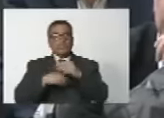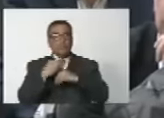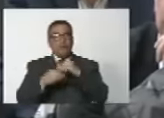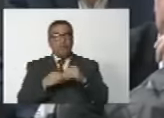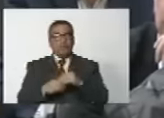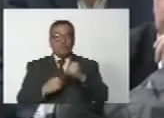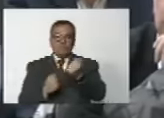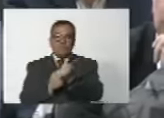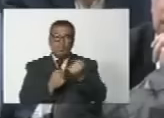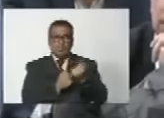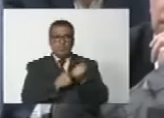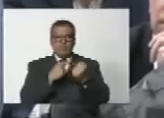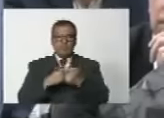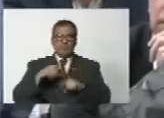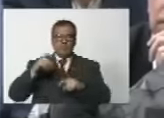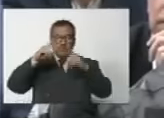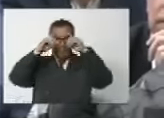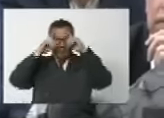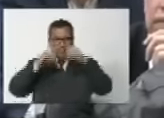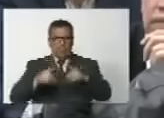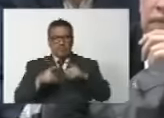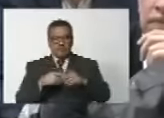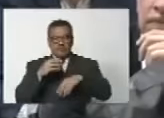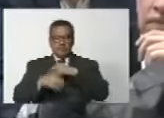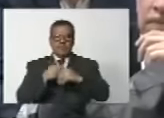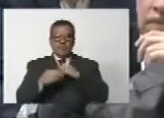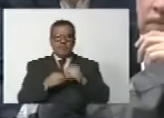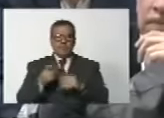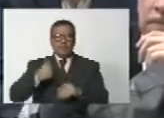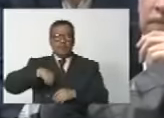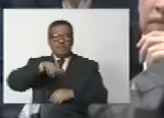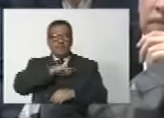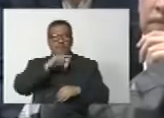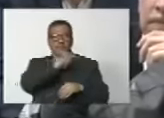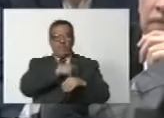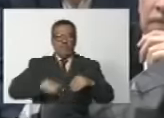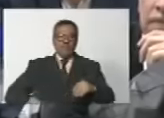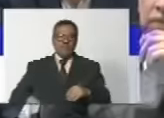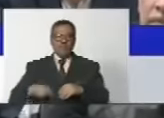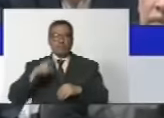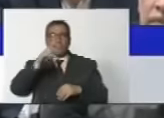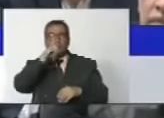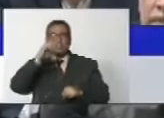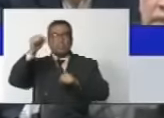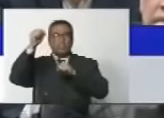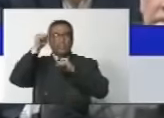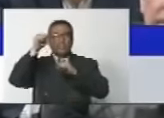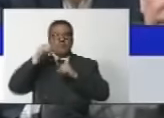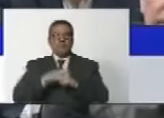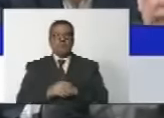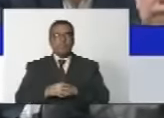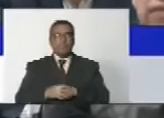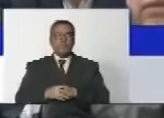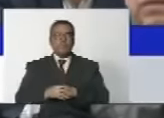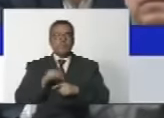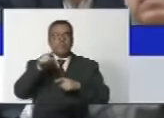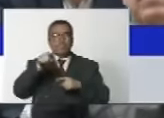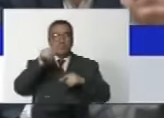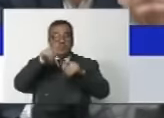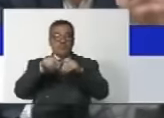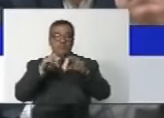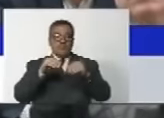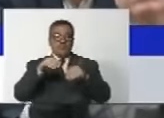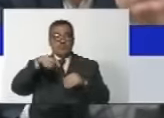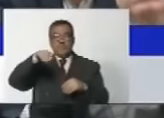y apoyar la decisión tomada por nuestro presidente Nicolás Maduro Moro en reciente intervención